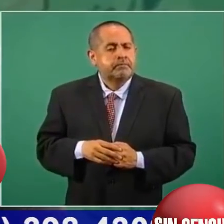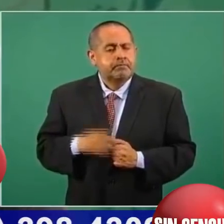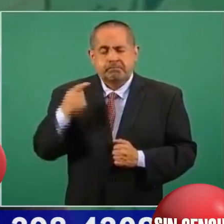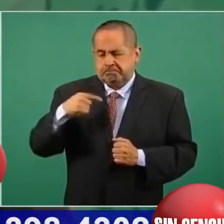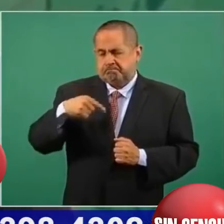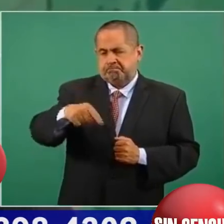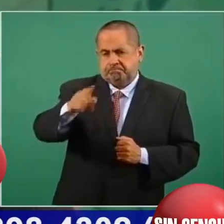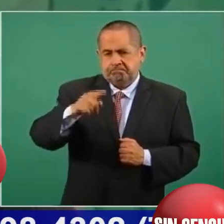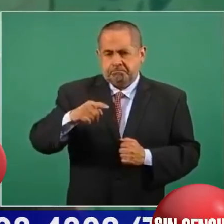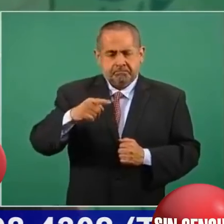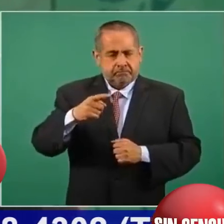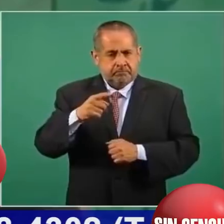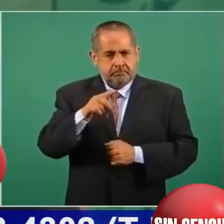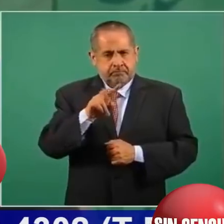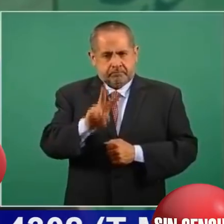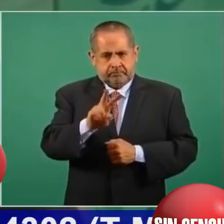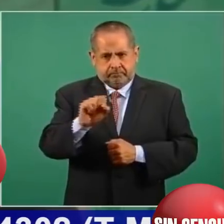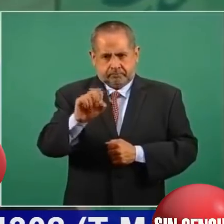voy a gira,